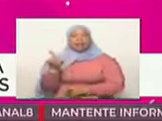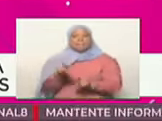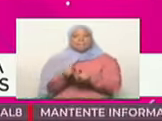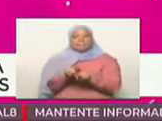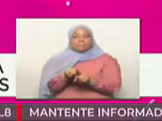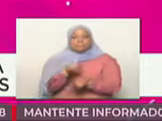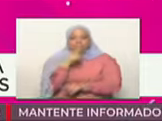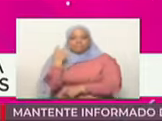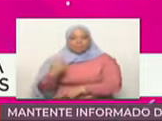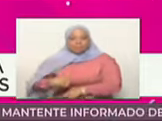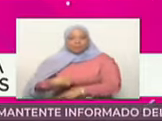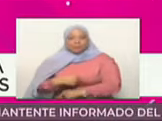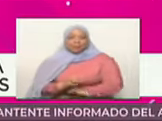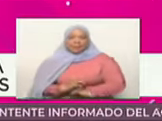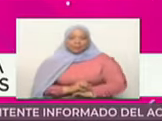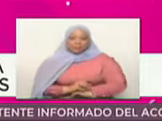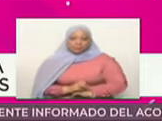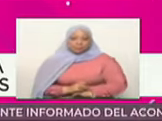¡Nikolai!